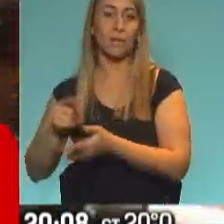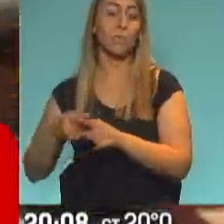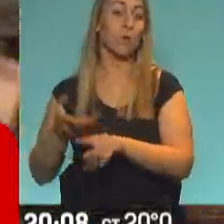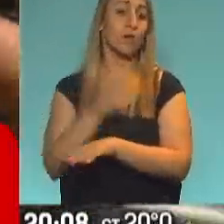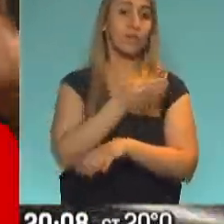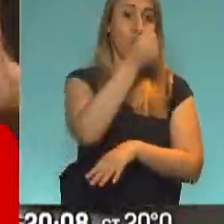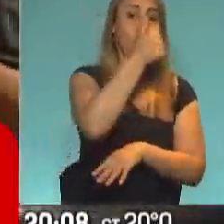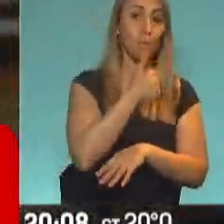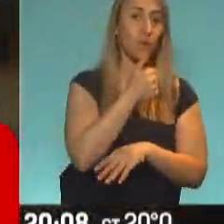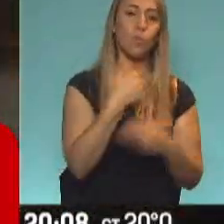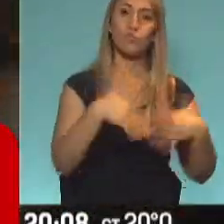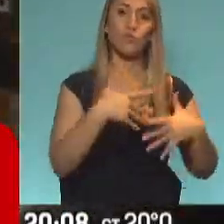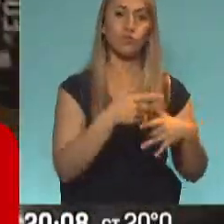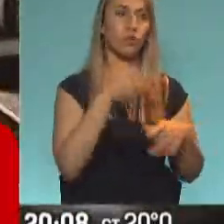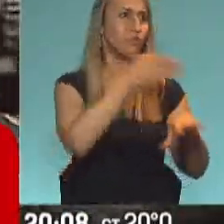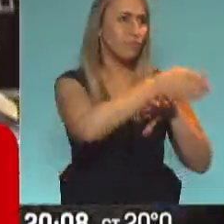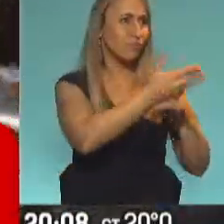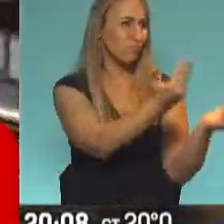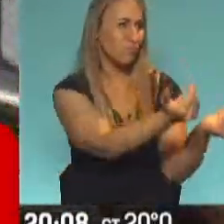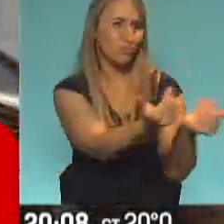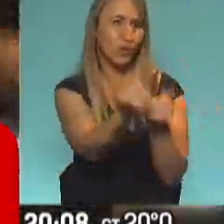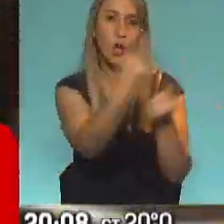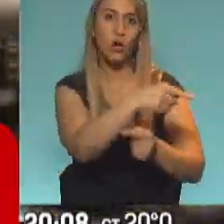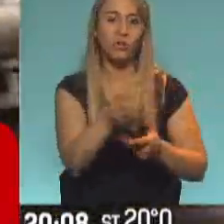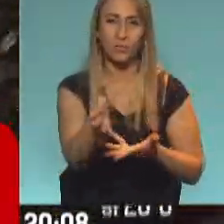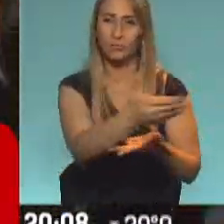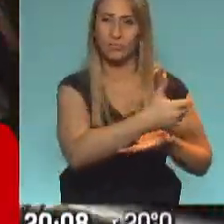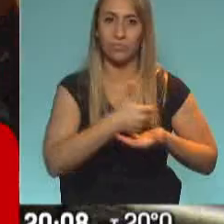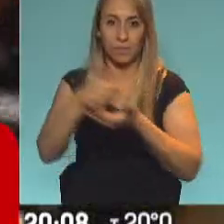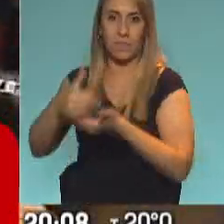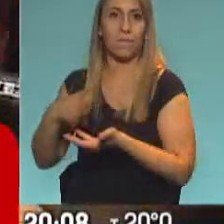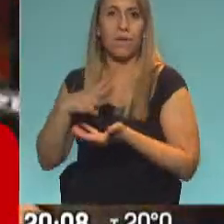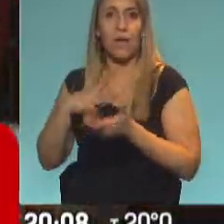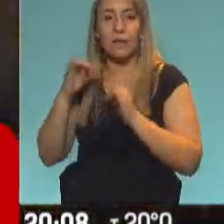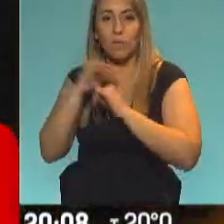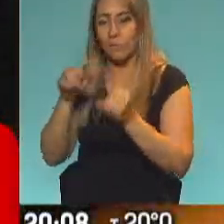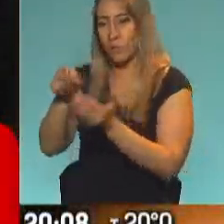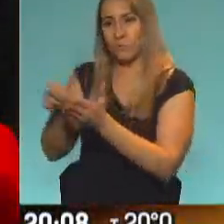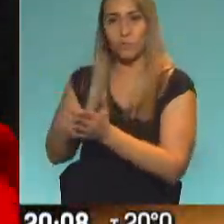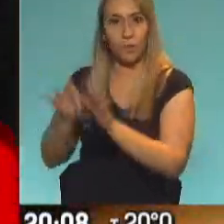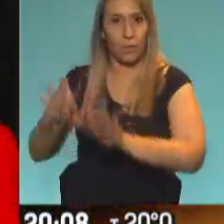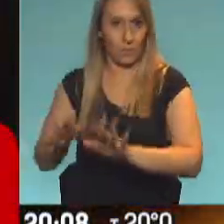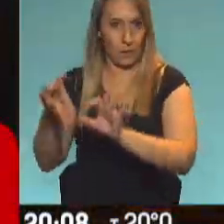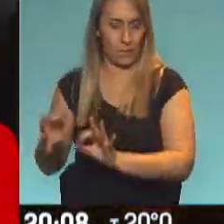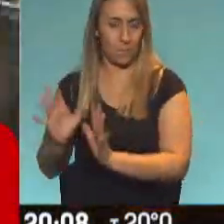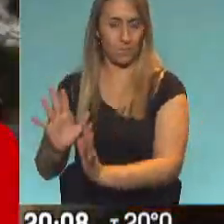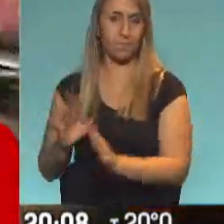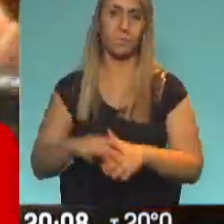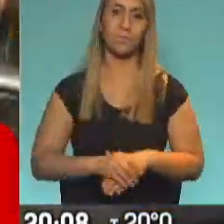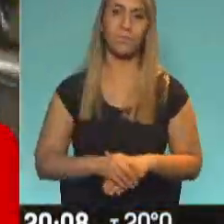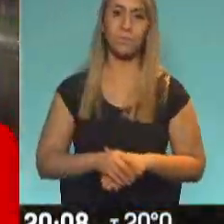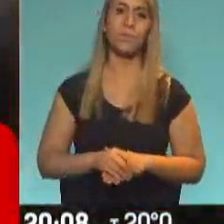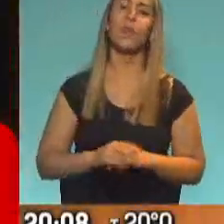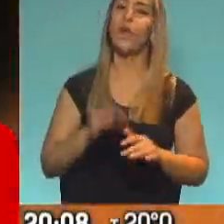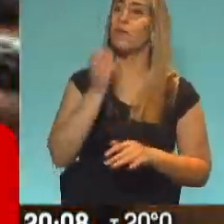Porque no está imputado. ¿Y cuál es la situación? Oralmente no. Lo podría hacer por